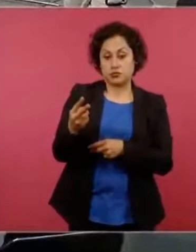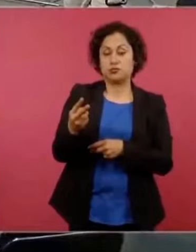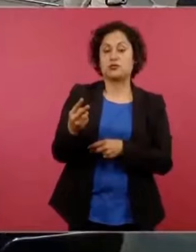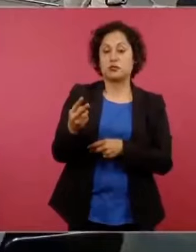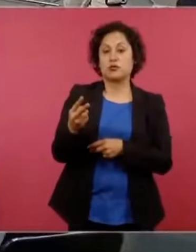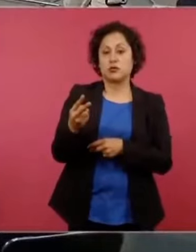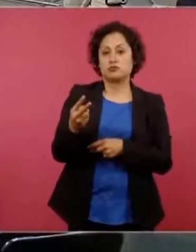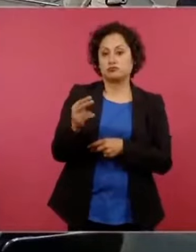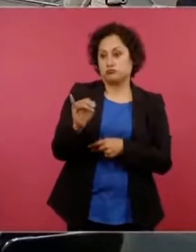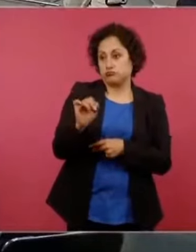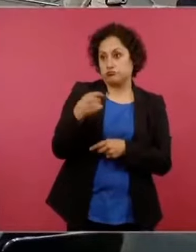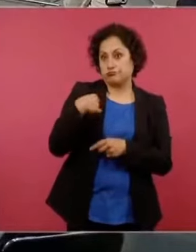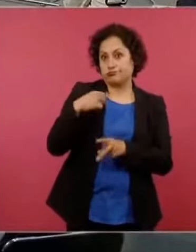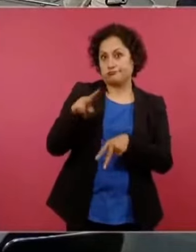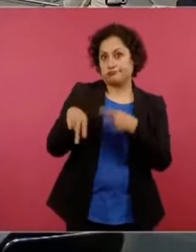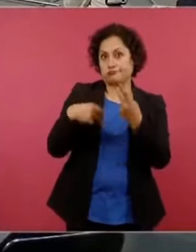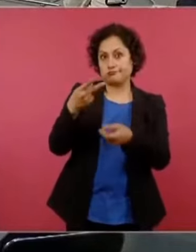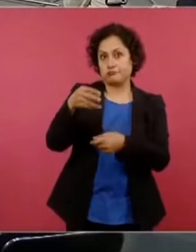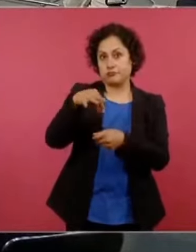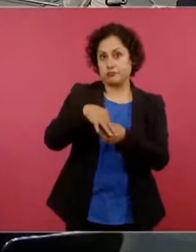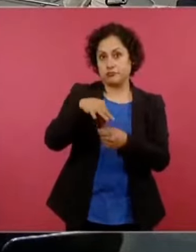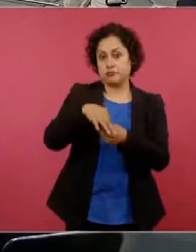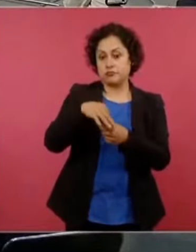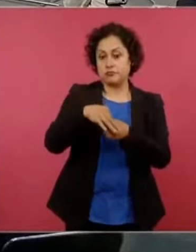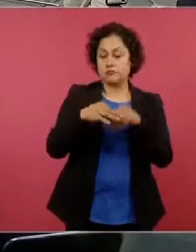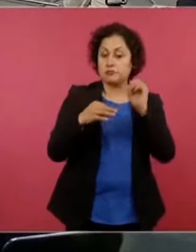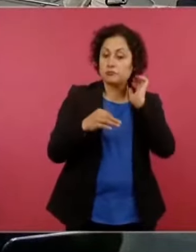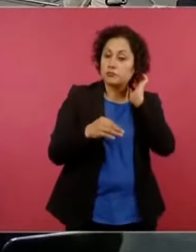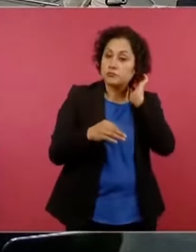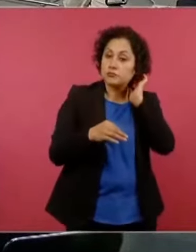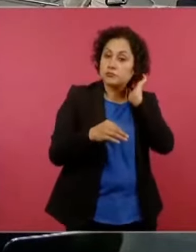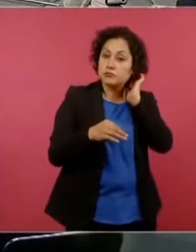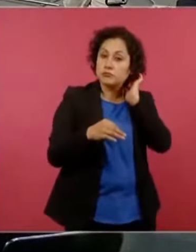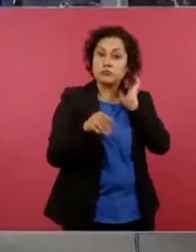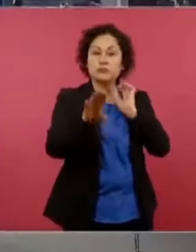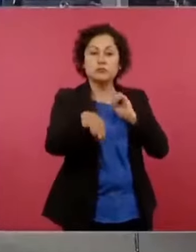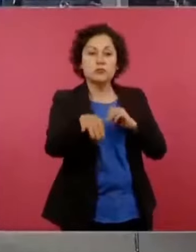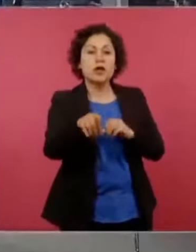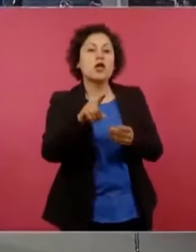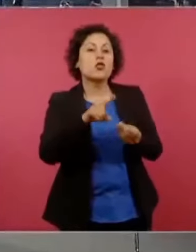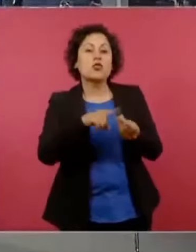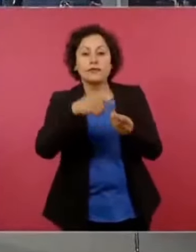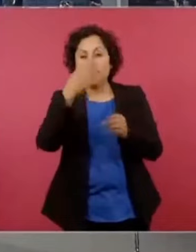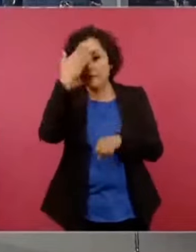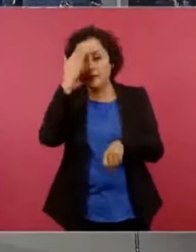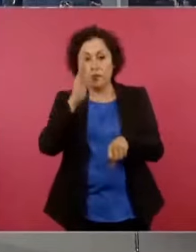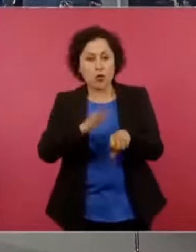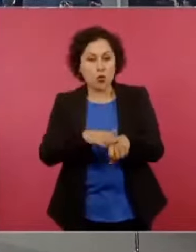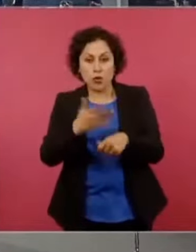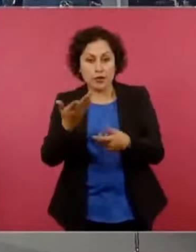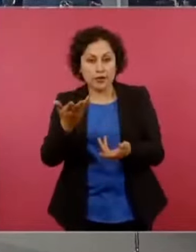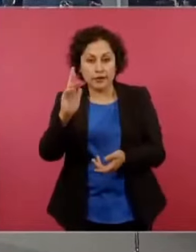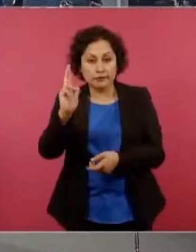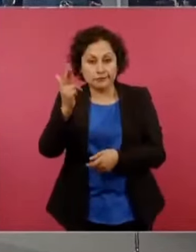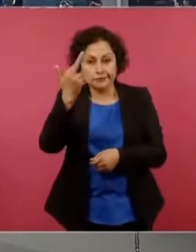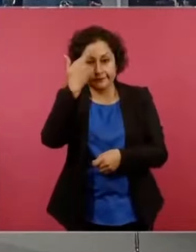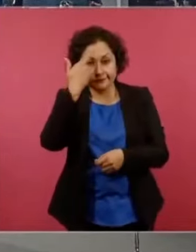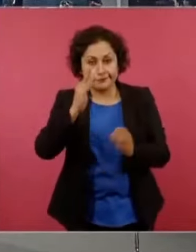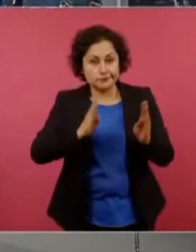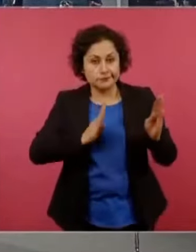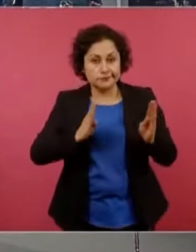votar, todos tenemos que… ¿En dónde va a conmemorar a la Marina? Es voluntario, pero sí es muy